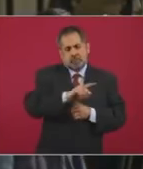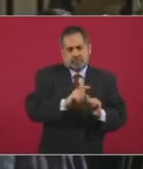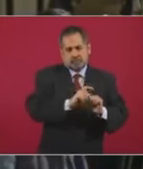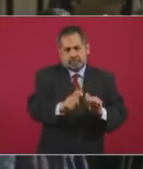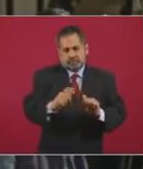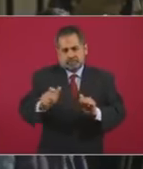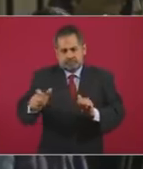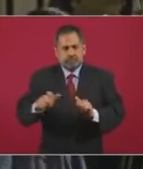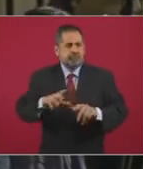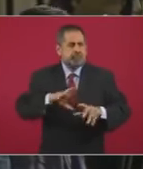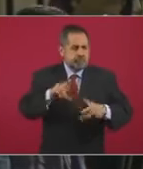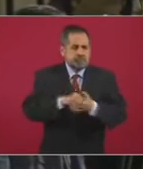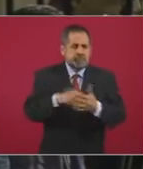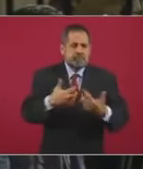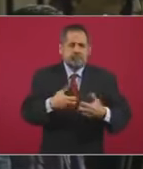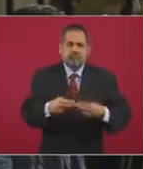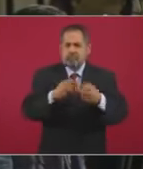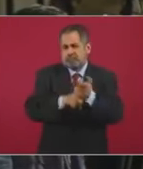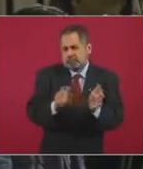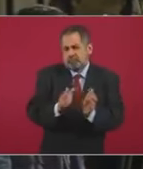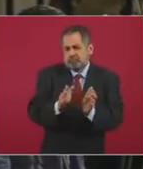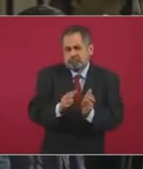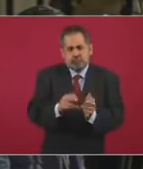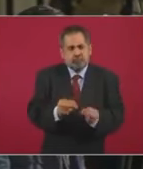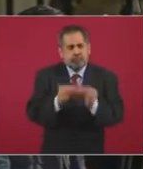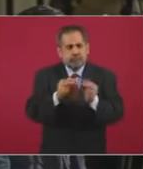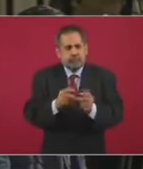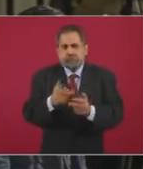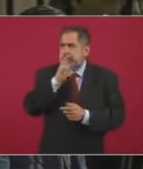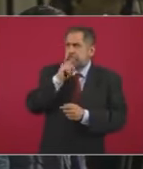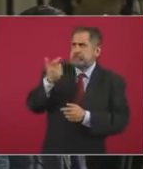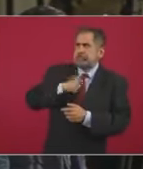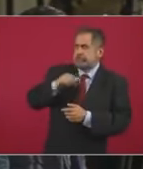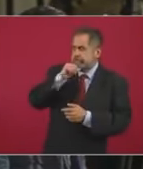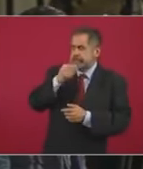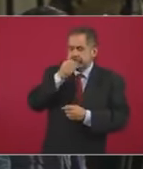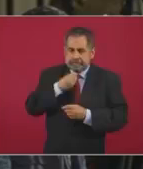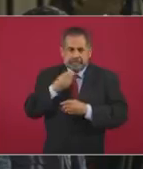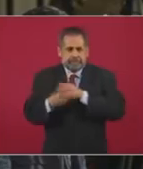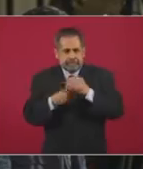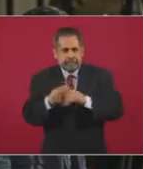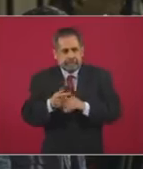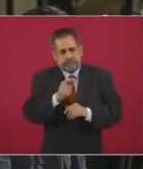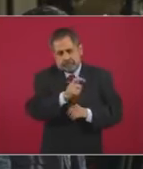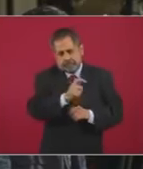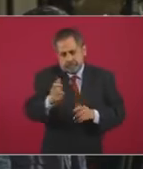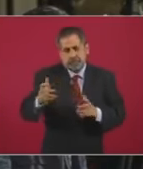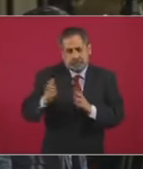estos pequeños empresarios que pues se encuentran preocupados por ello, ¿no? Esa es la primera, ¿no?, pregunta.